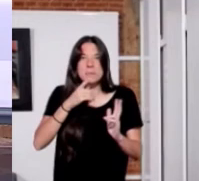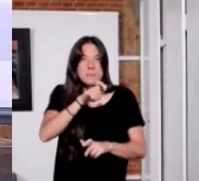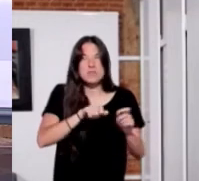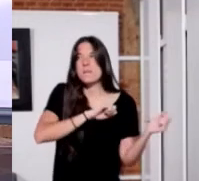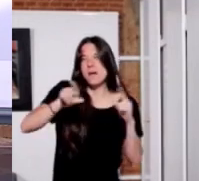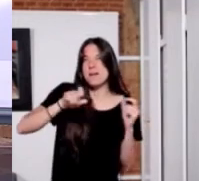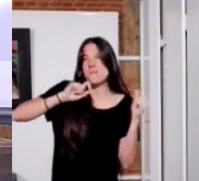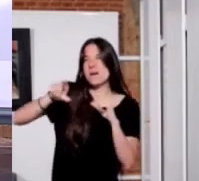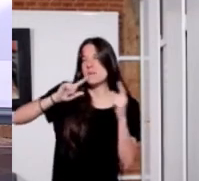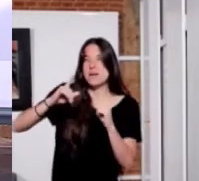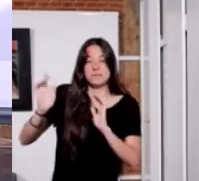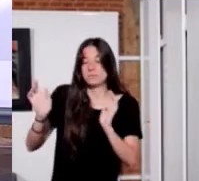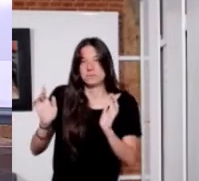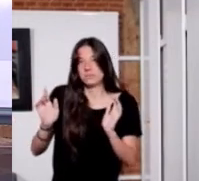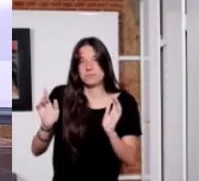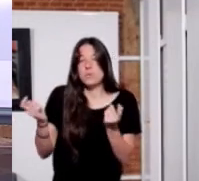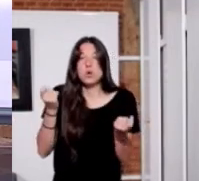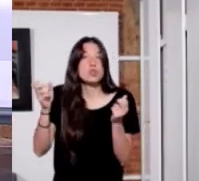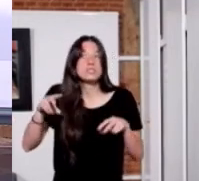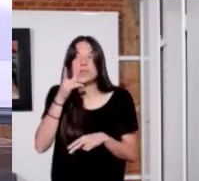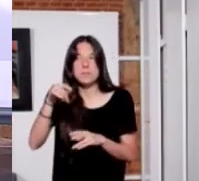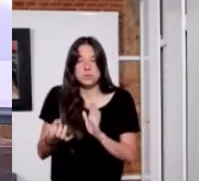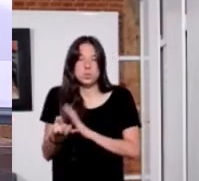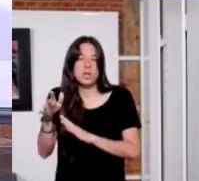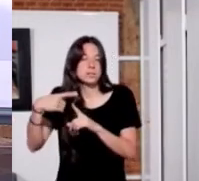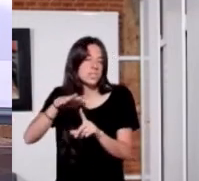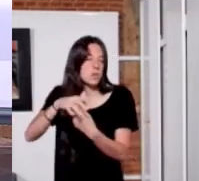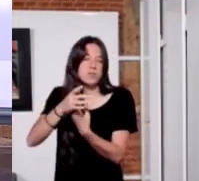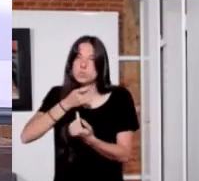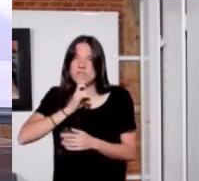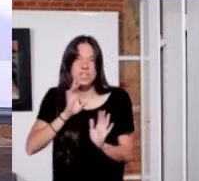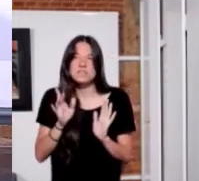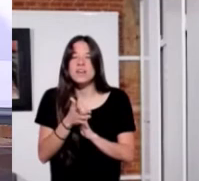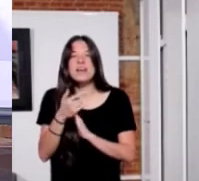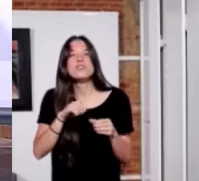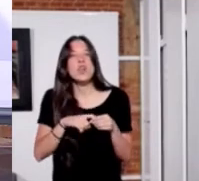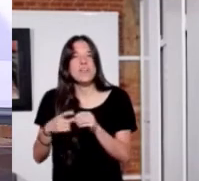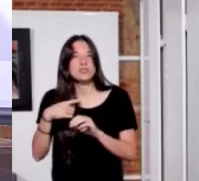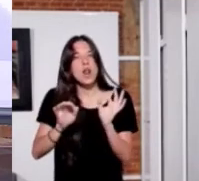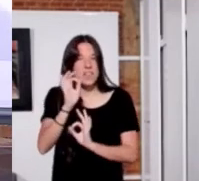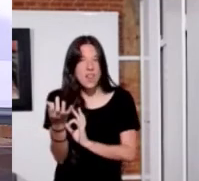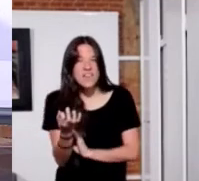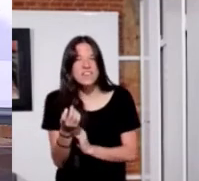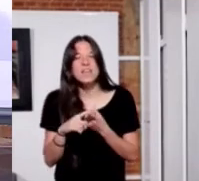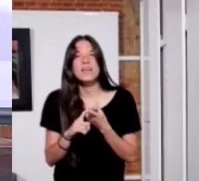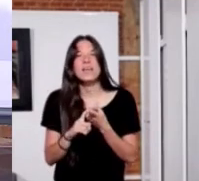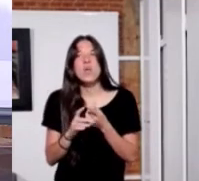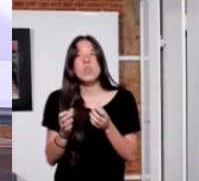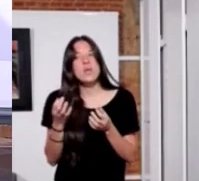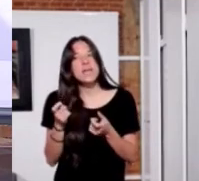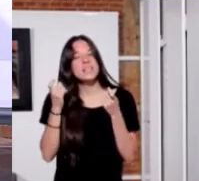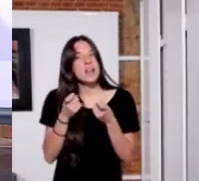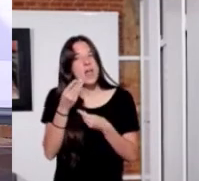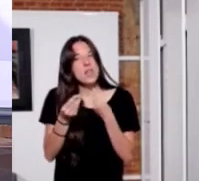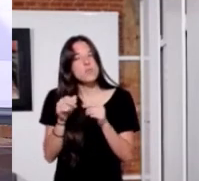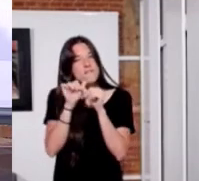como voluntariado y como tercer sector, de haber puesto esos anticipar, ¿no? Eso que Sebas decía, ¿no?